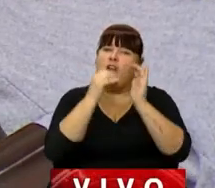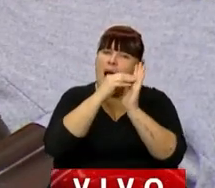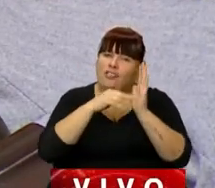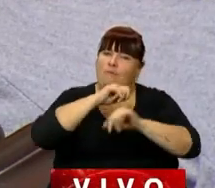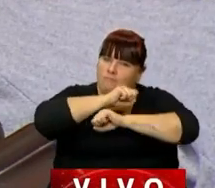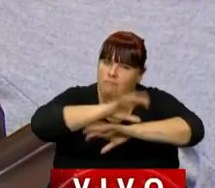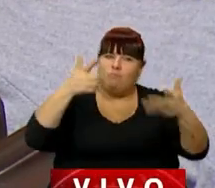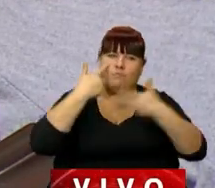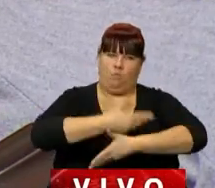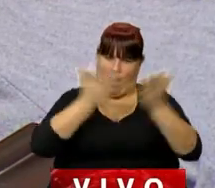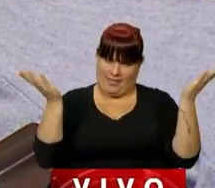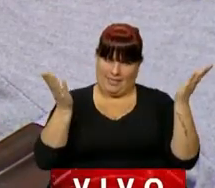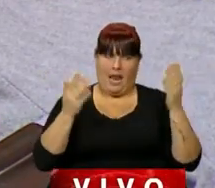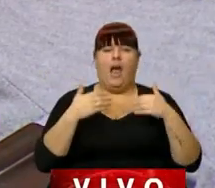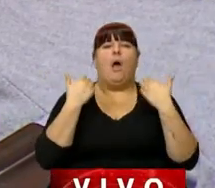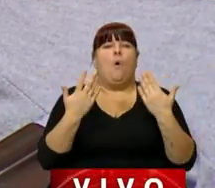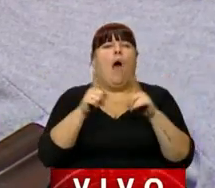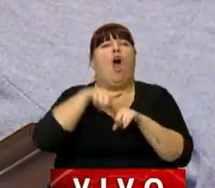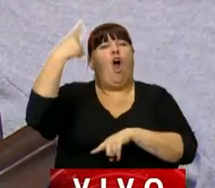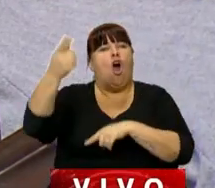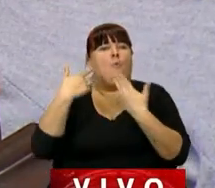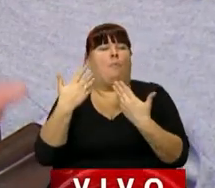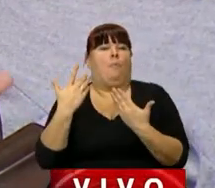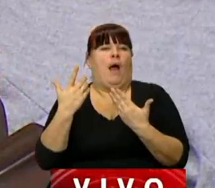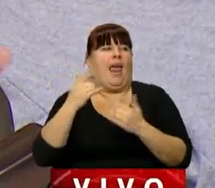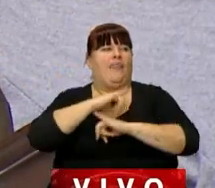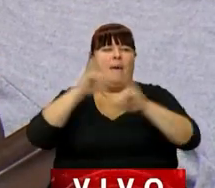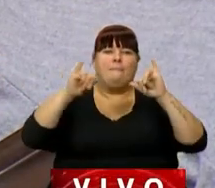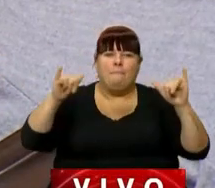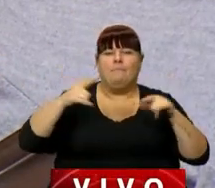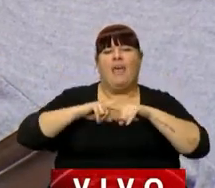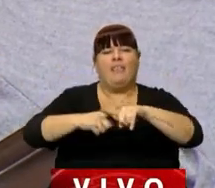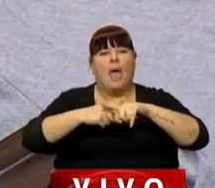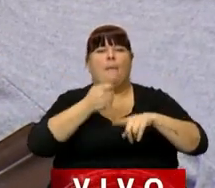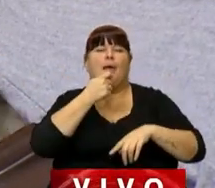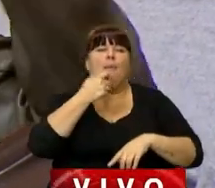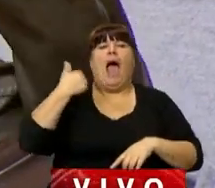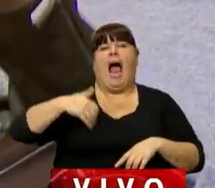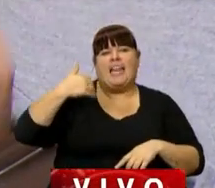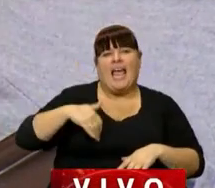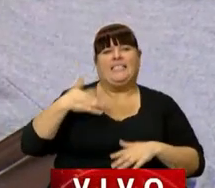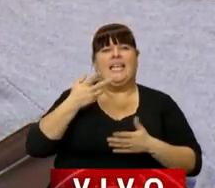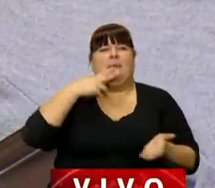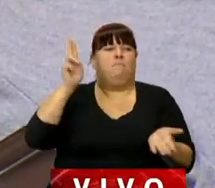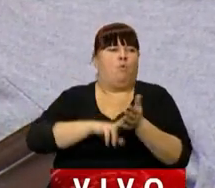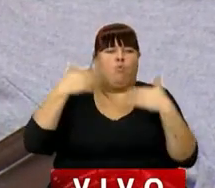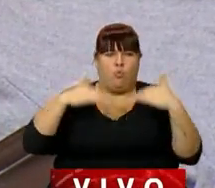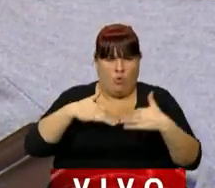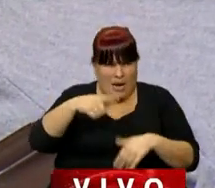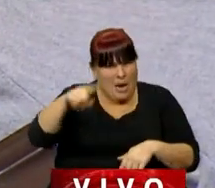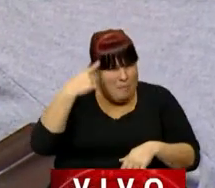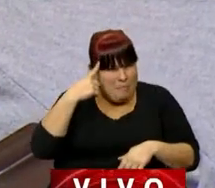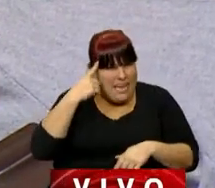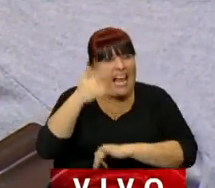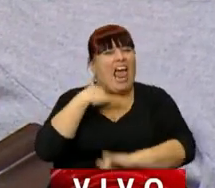trasciendan tener una capacidad como tienen otros para instalar en los medios grandes discusiones como que la argentina hay mucha presión fiscal a usted